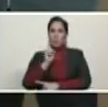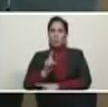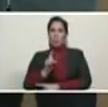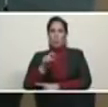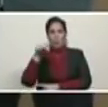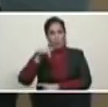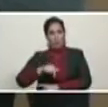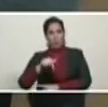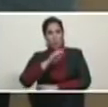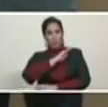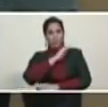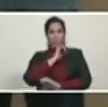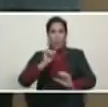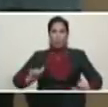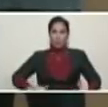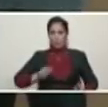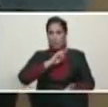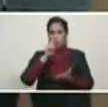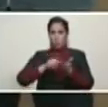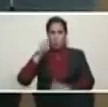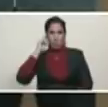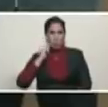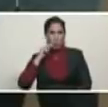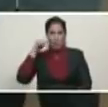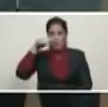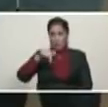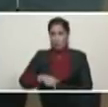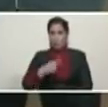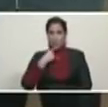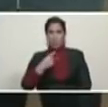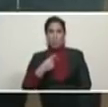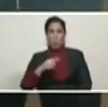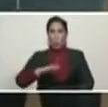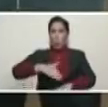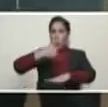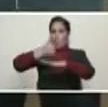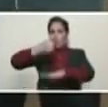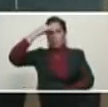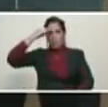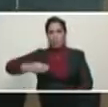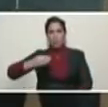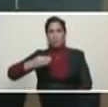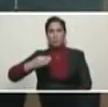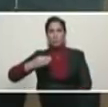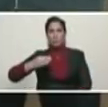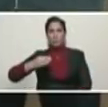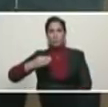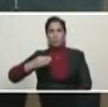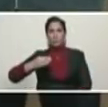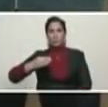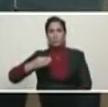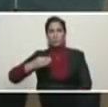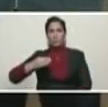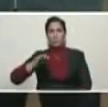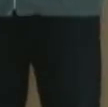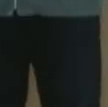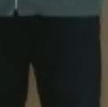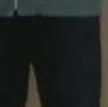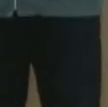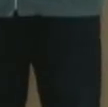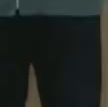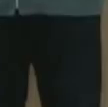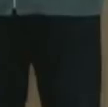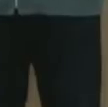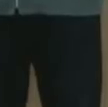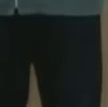la Fuerza Armada Nacional Bolivariana. Y digo desde aquí, desde la Comandancia General del CEO, del Comando